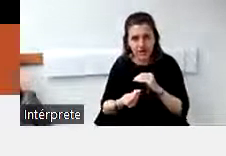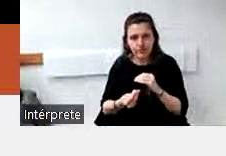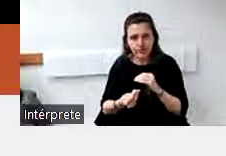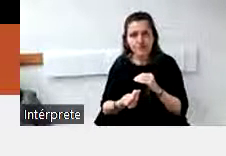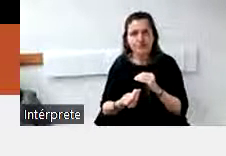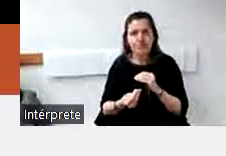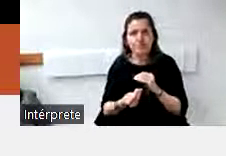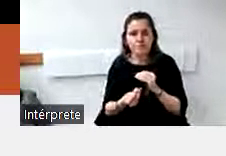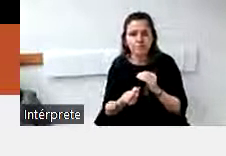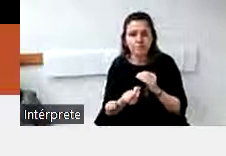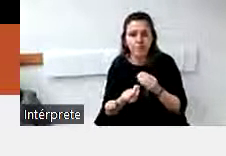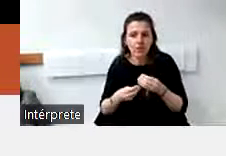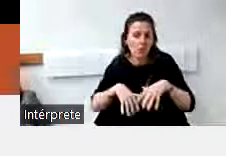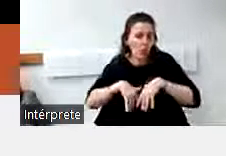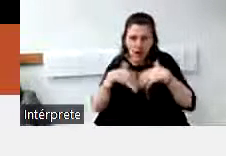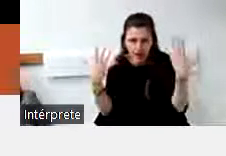las personas.